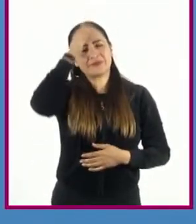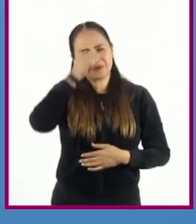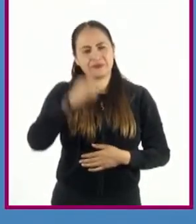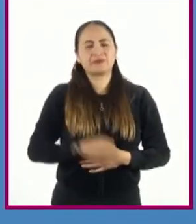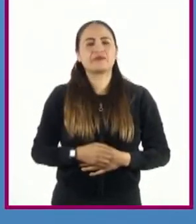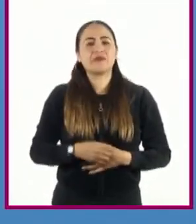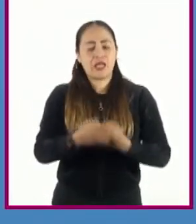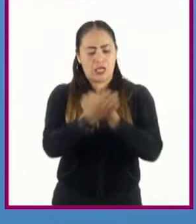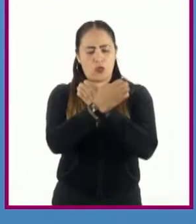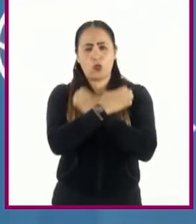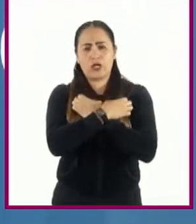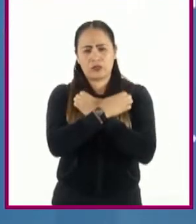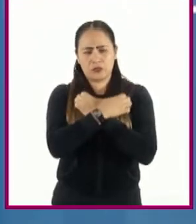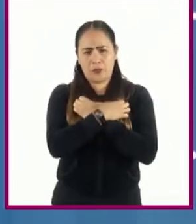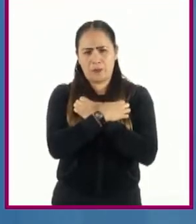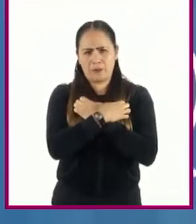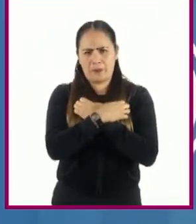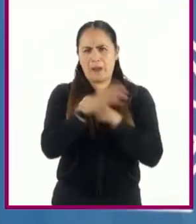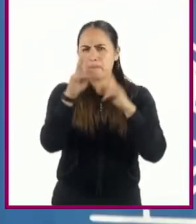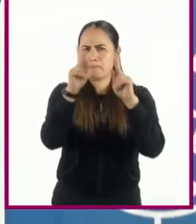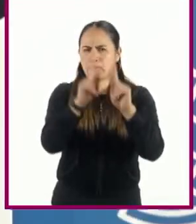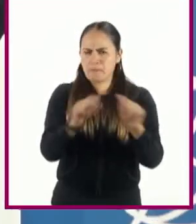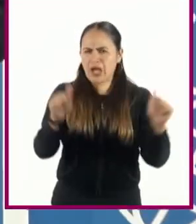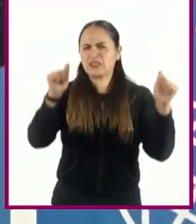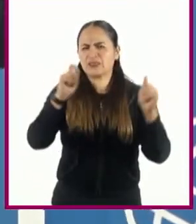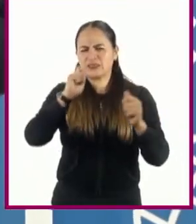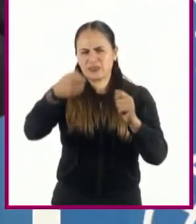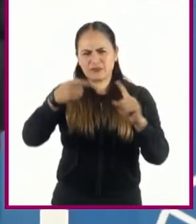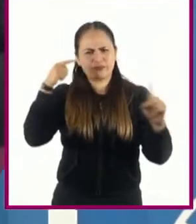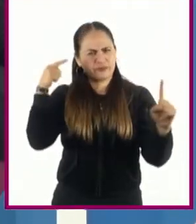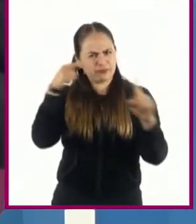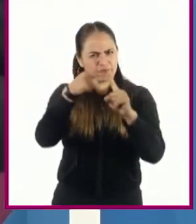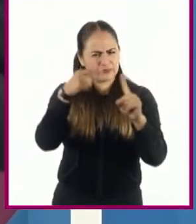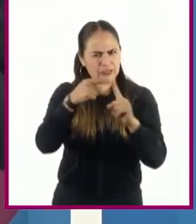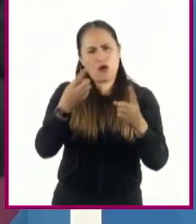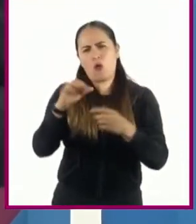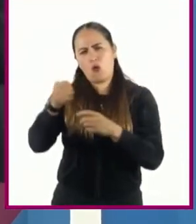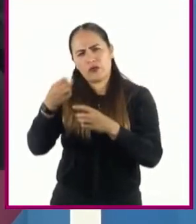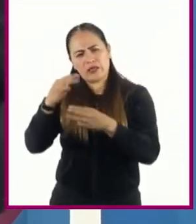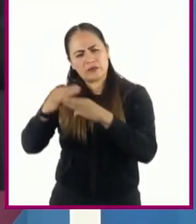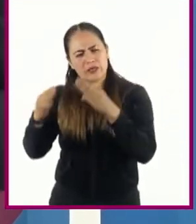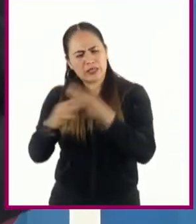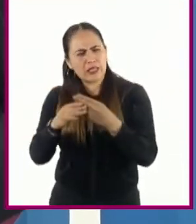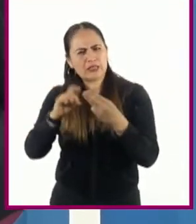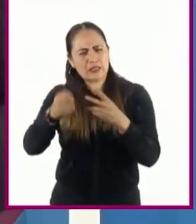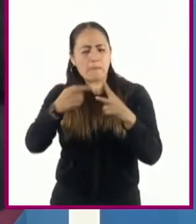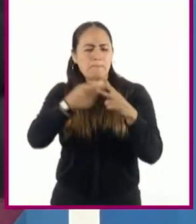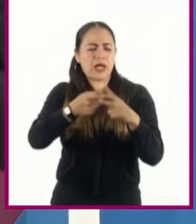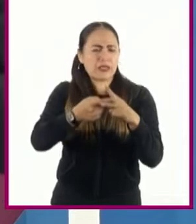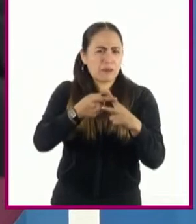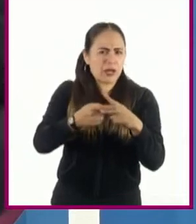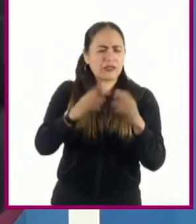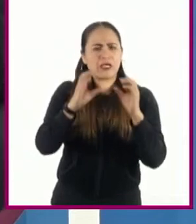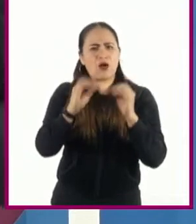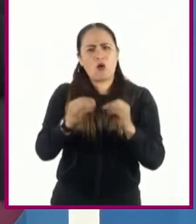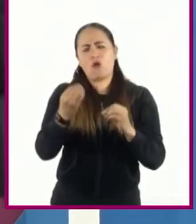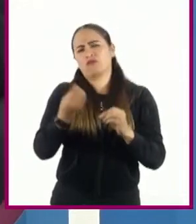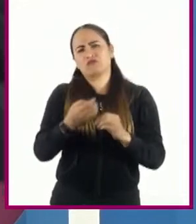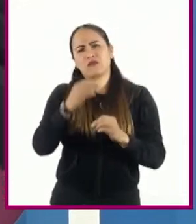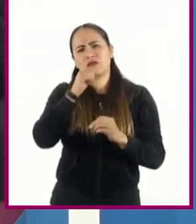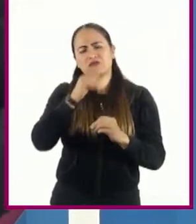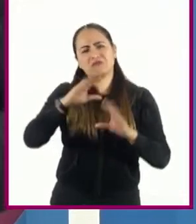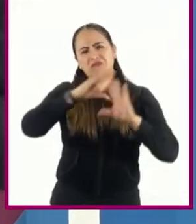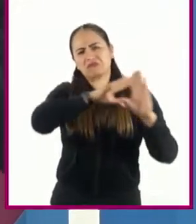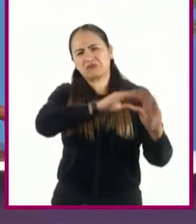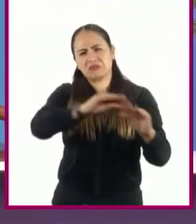paz incluye aspectos de desarrollo de habilidades como la aritmética o la alfabetización, de conocimientos como